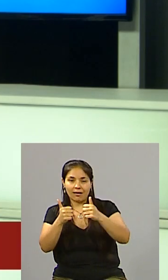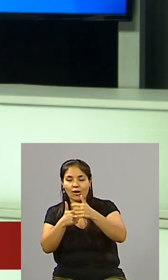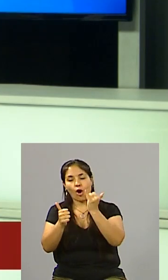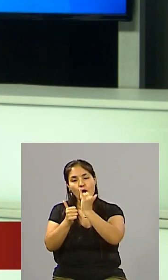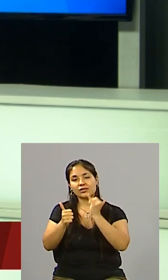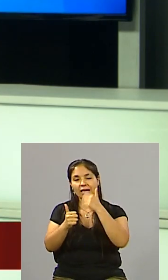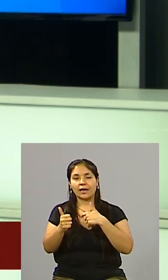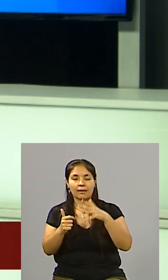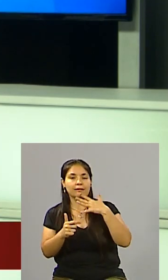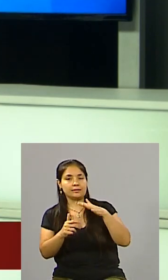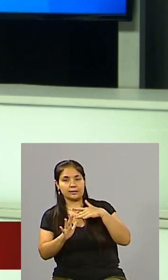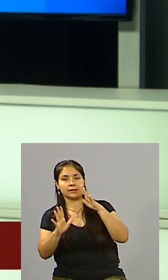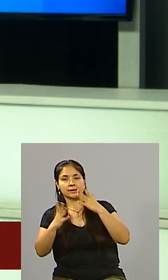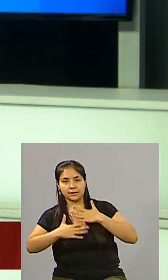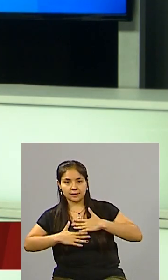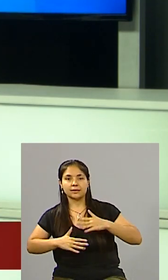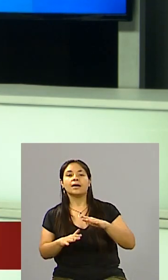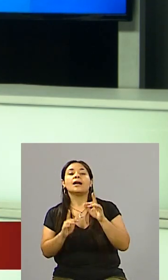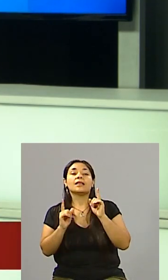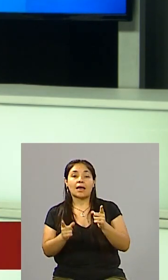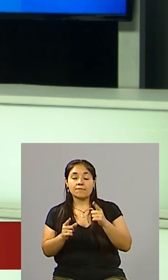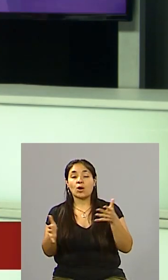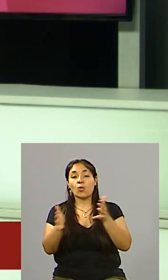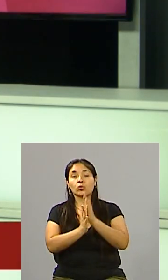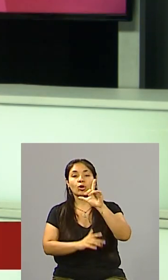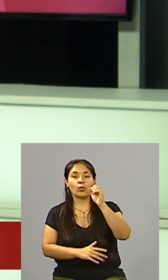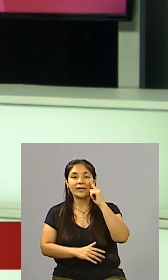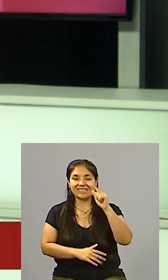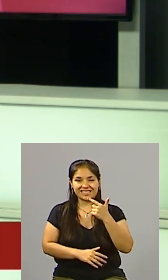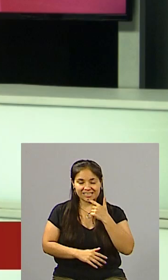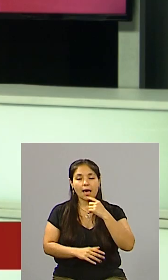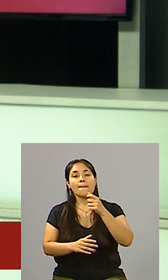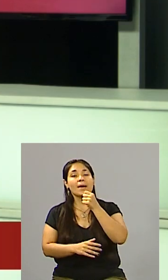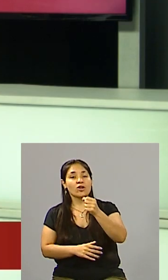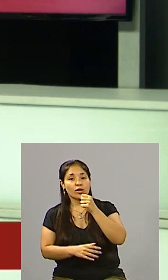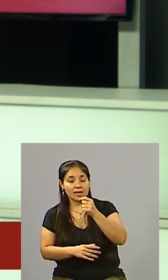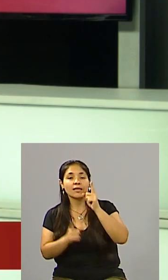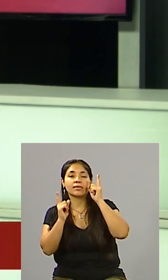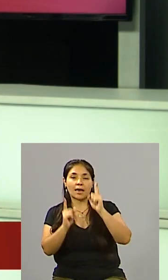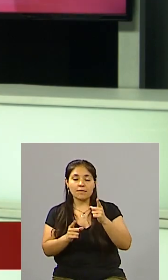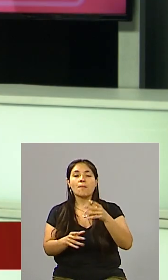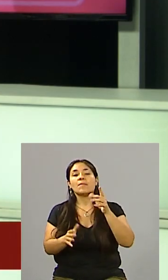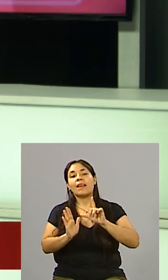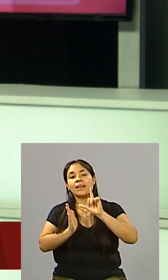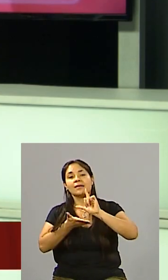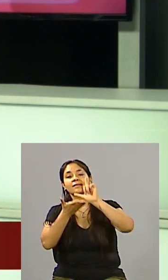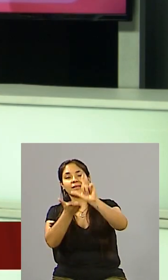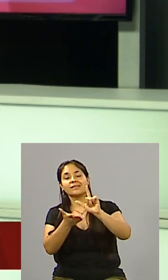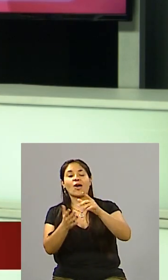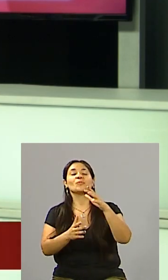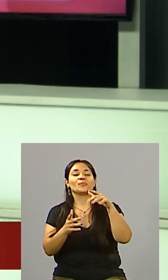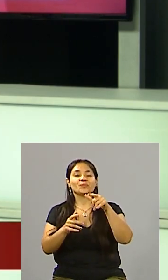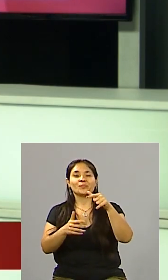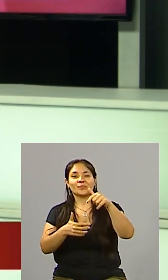con Luis Ábrego, que es periodista, licenciado en Comunicación Social y además docente de la Facultad de Ciencias Políticas y Sociales, que desde su